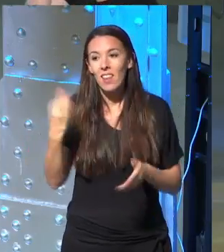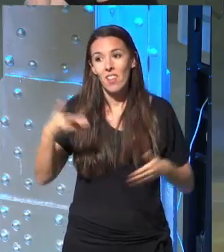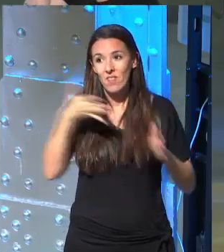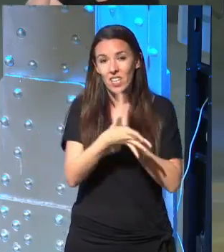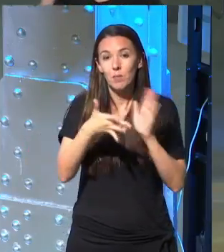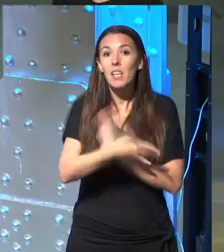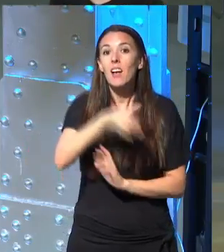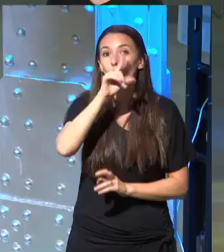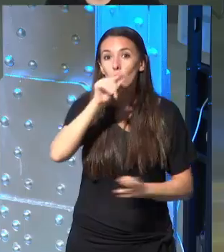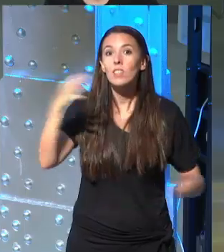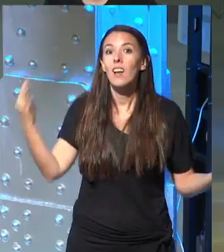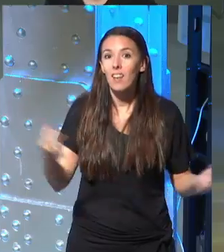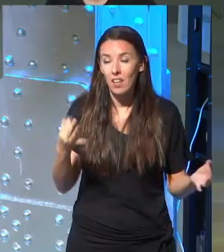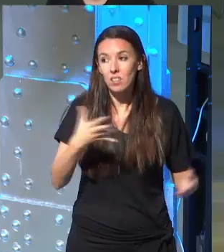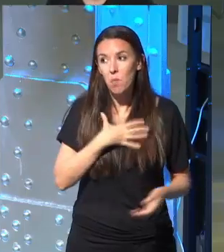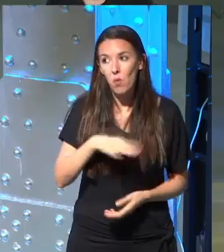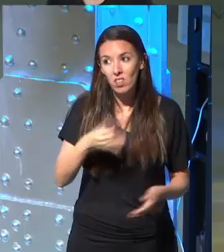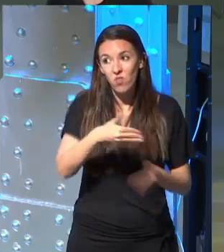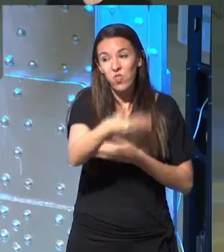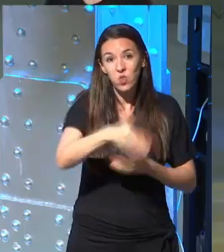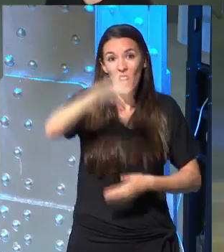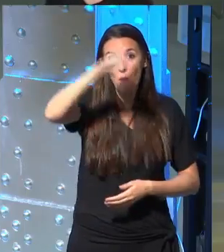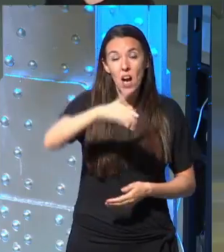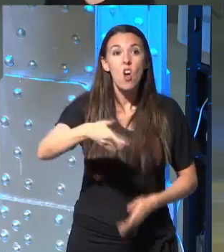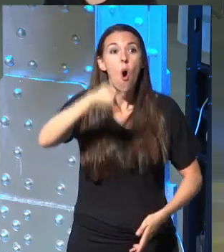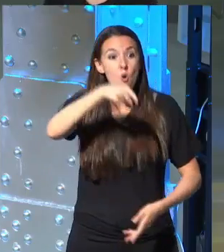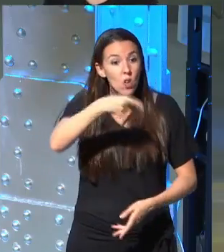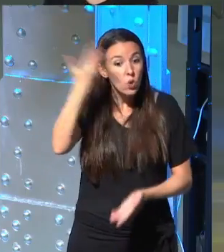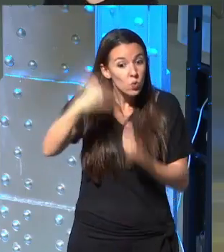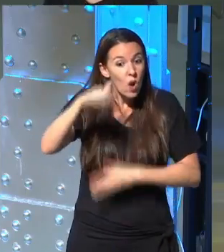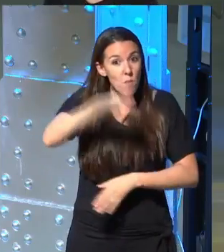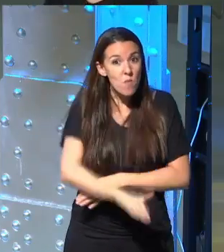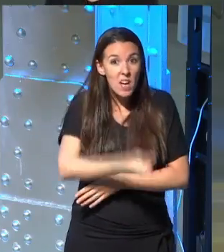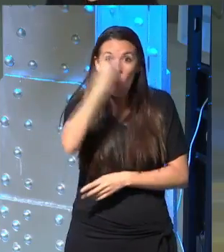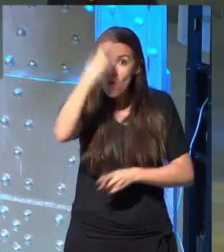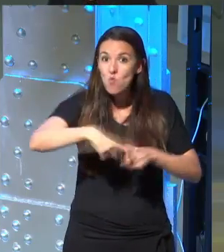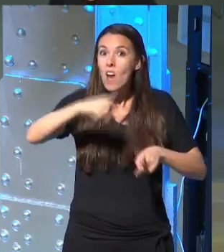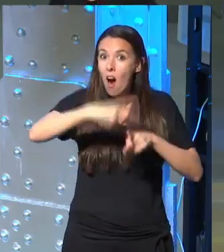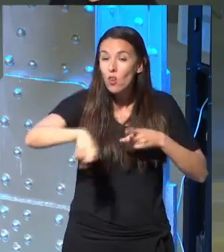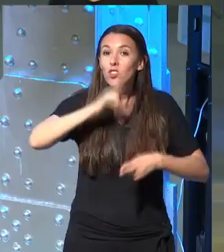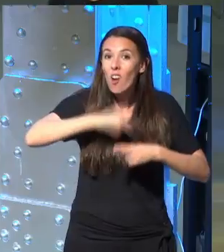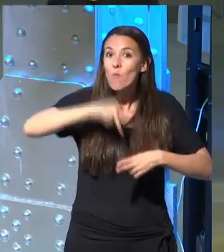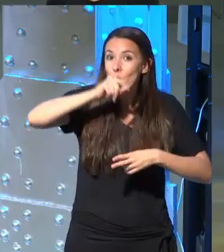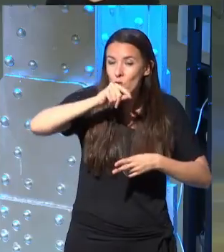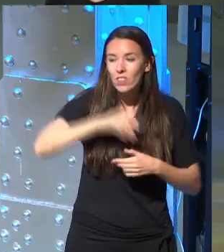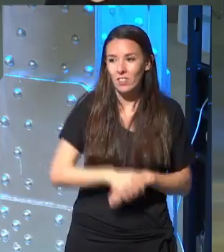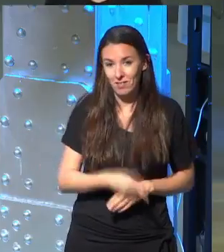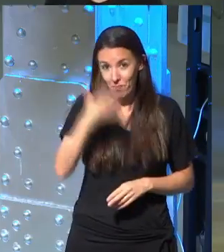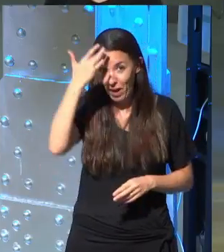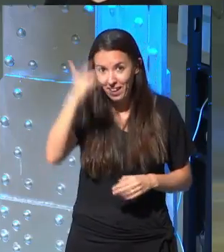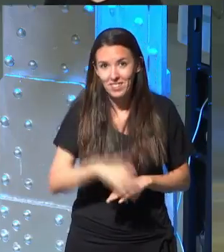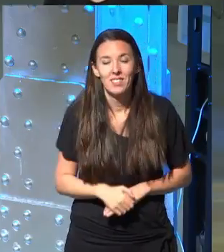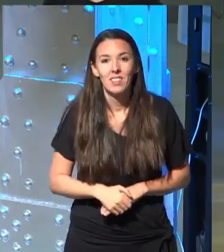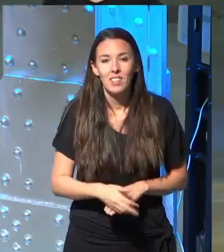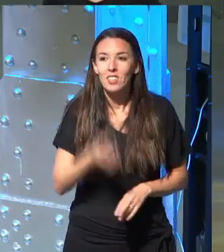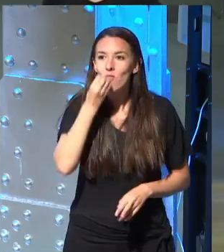tendrás que explicarle lo que es Twitter también. Es muy probable, sí. Cuando tú eras muy pequeño había una cosa. Sí. Estaría bien ver las